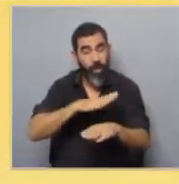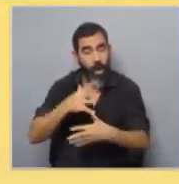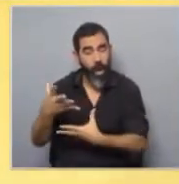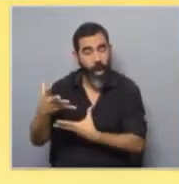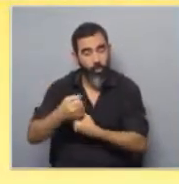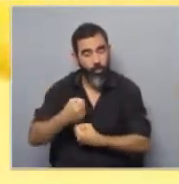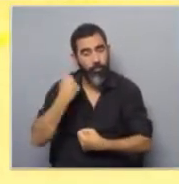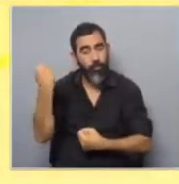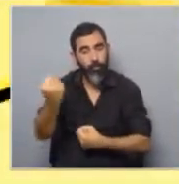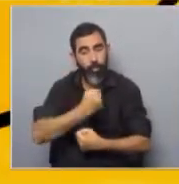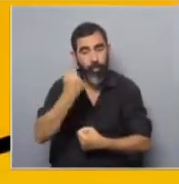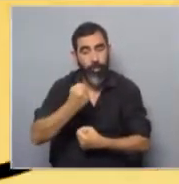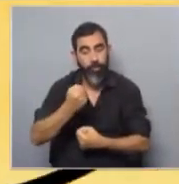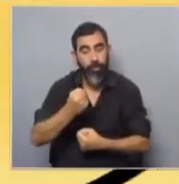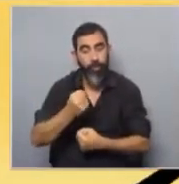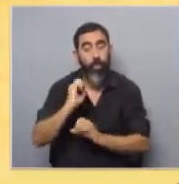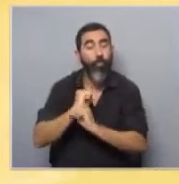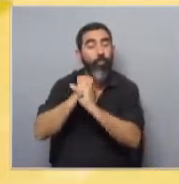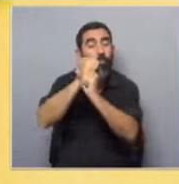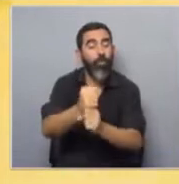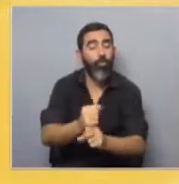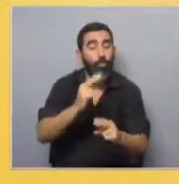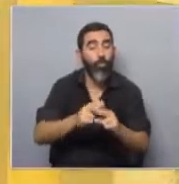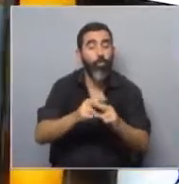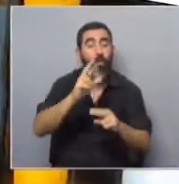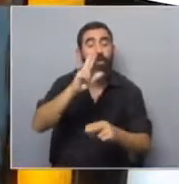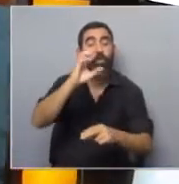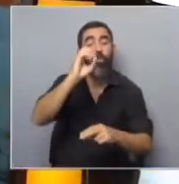muy importante de la Rockefeller Foundation.